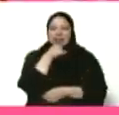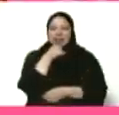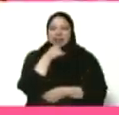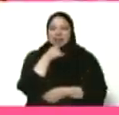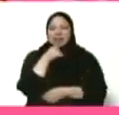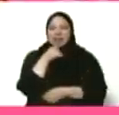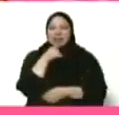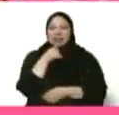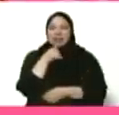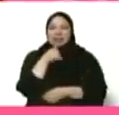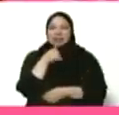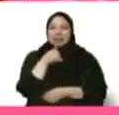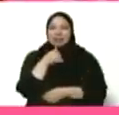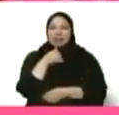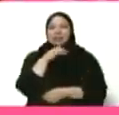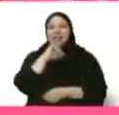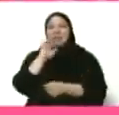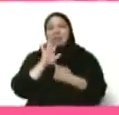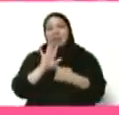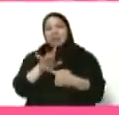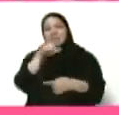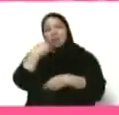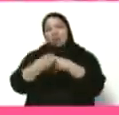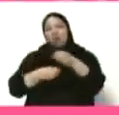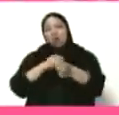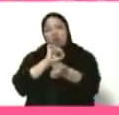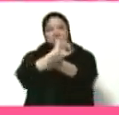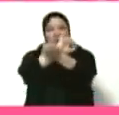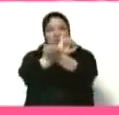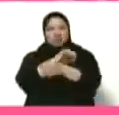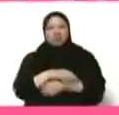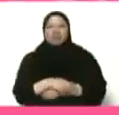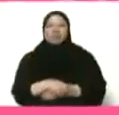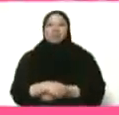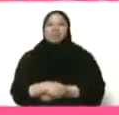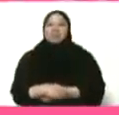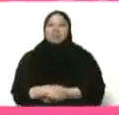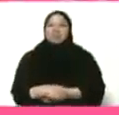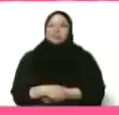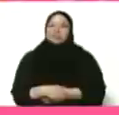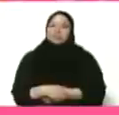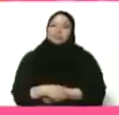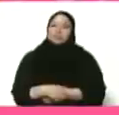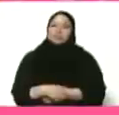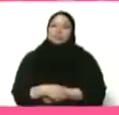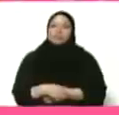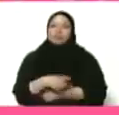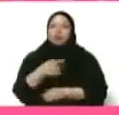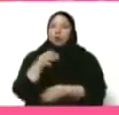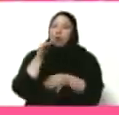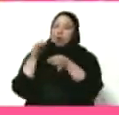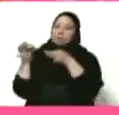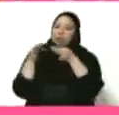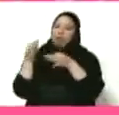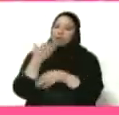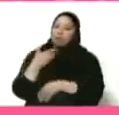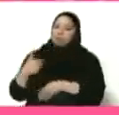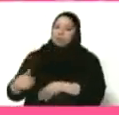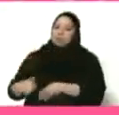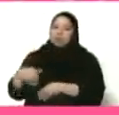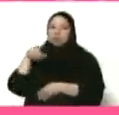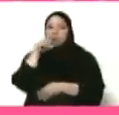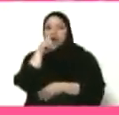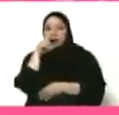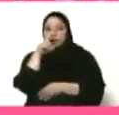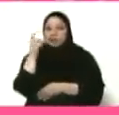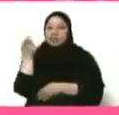Había que señalarlo. Había que condenarlo. Y hablaba con el presidente. Siempre hablamos de